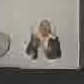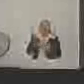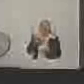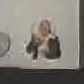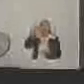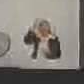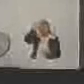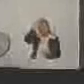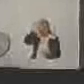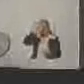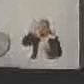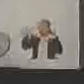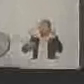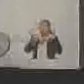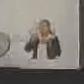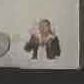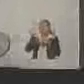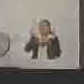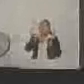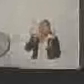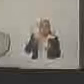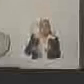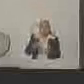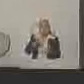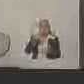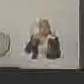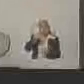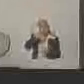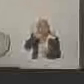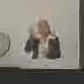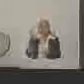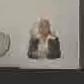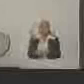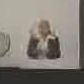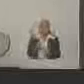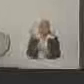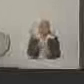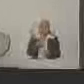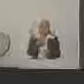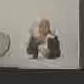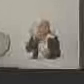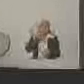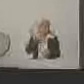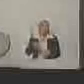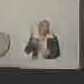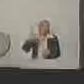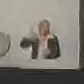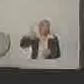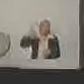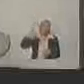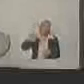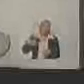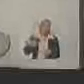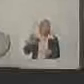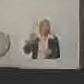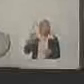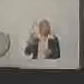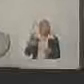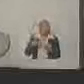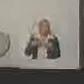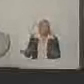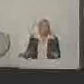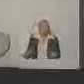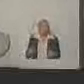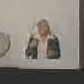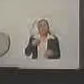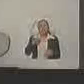situaciones. Después, conforme fue pasando el tiempo, creo que por estatus, pero ahora estoy muy avergonzada